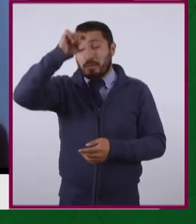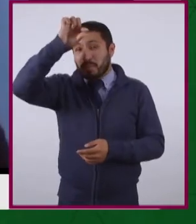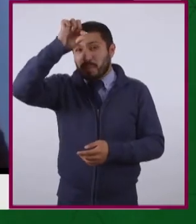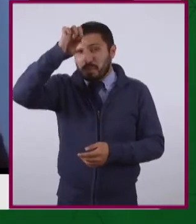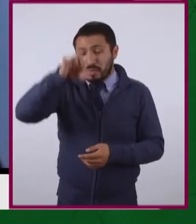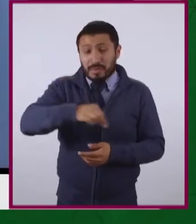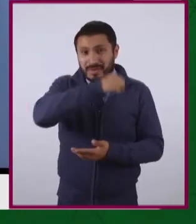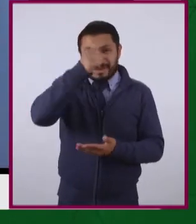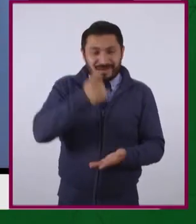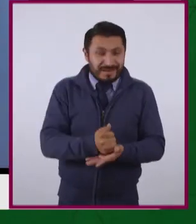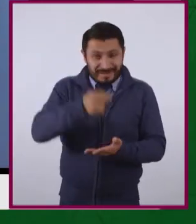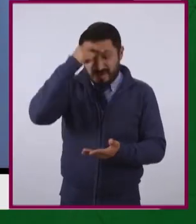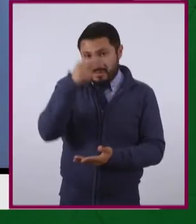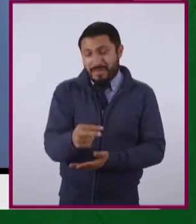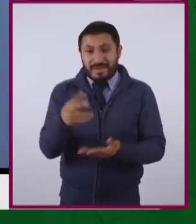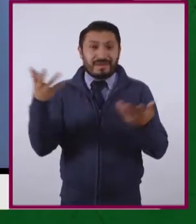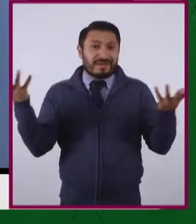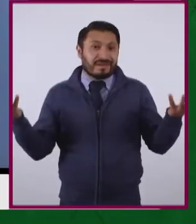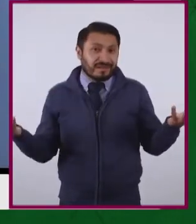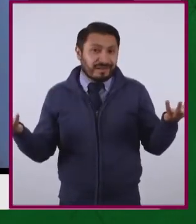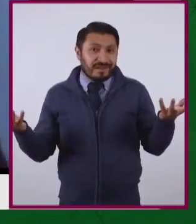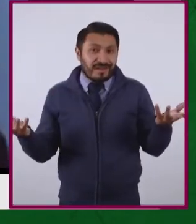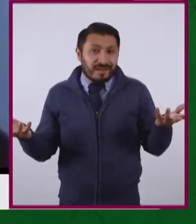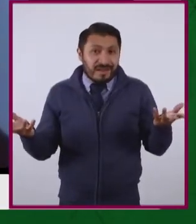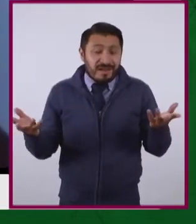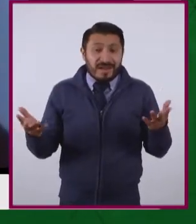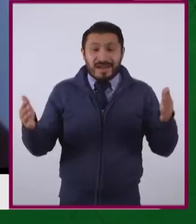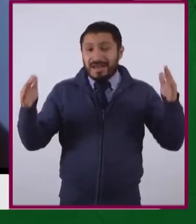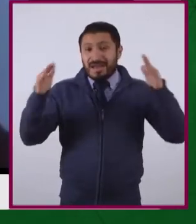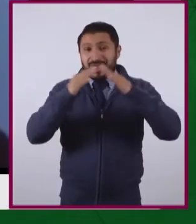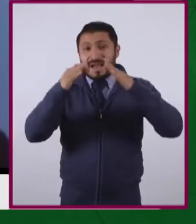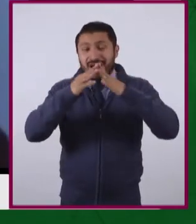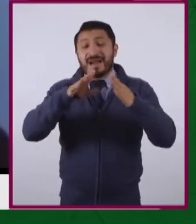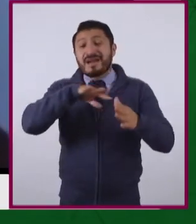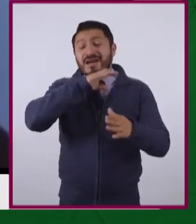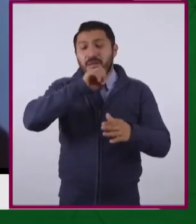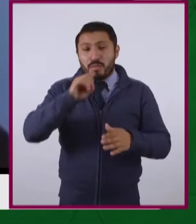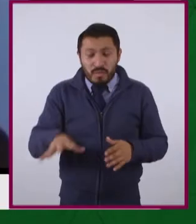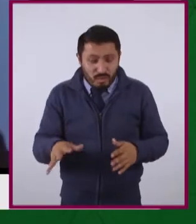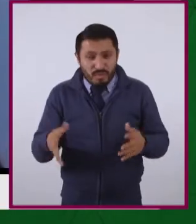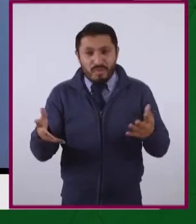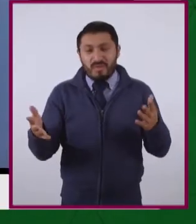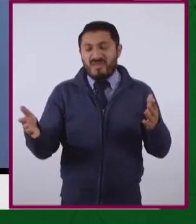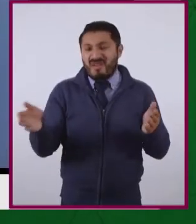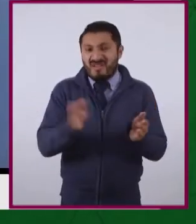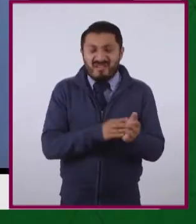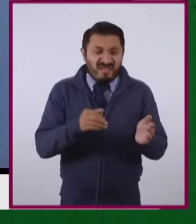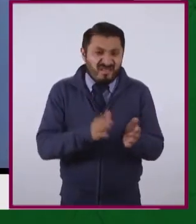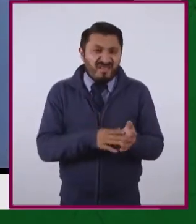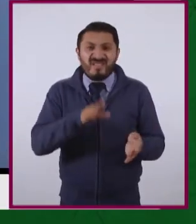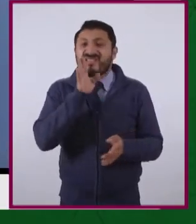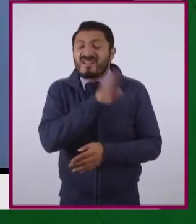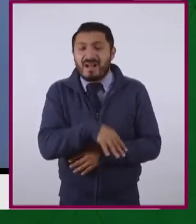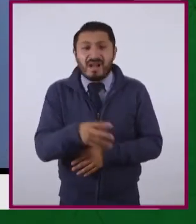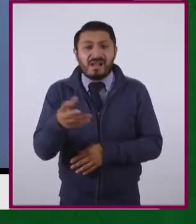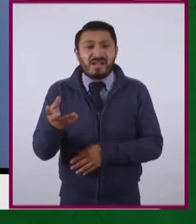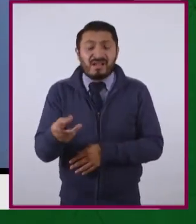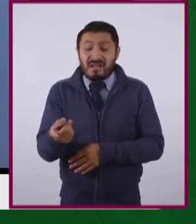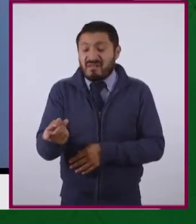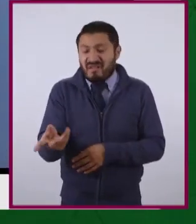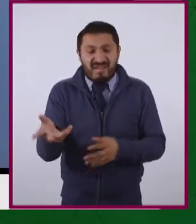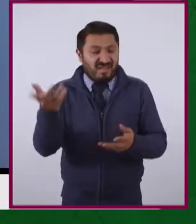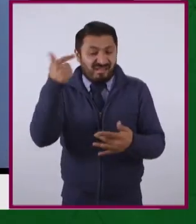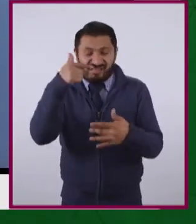de la Ciudad de México y cae en un techo sucio lleno de cartón y probablemente de perros que viven